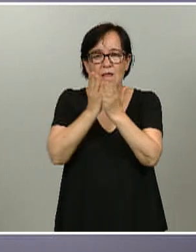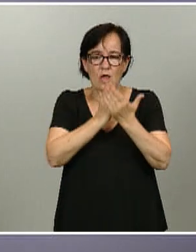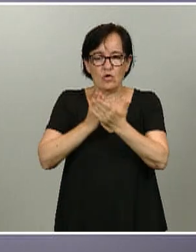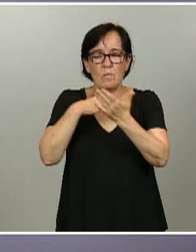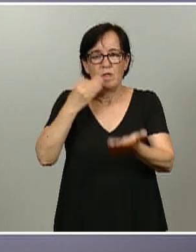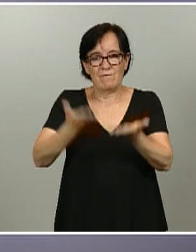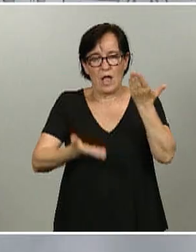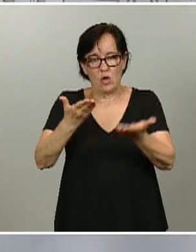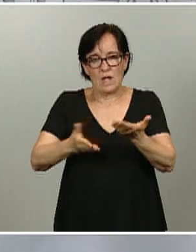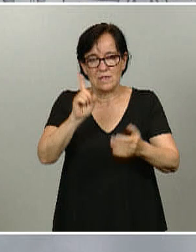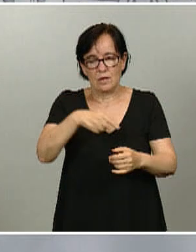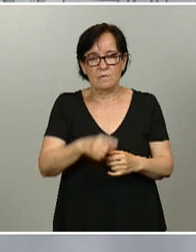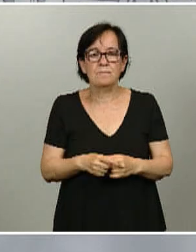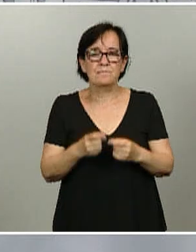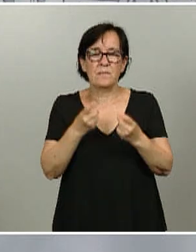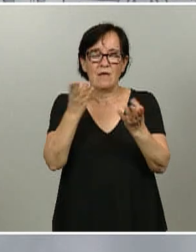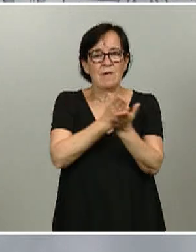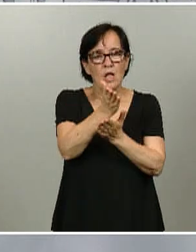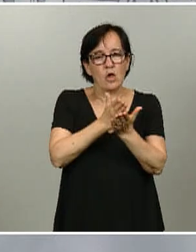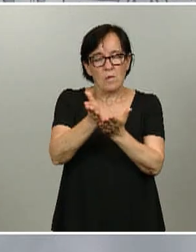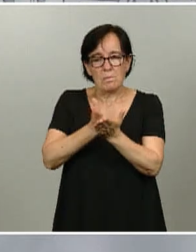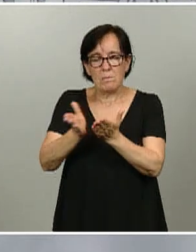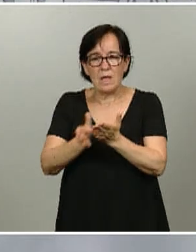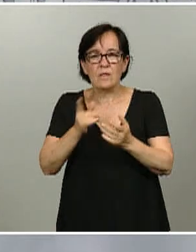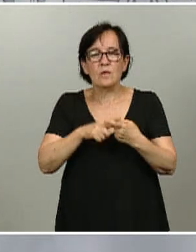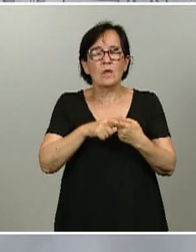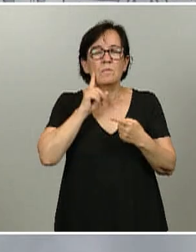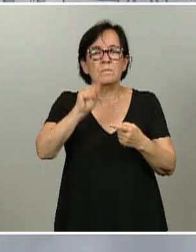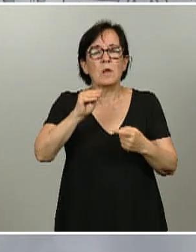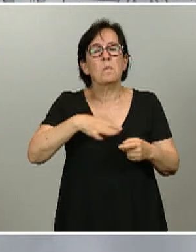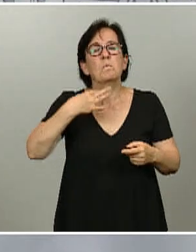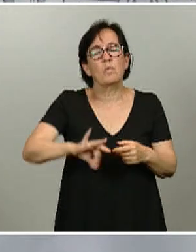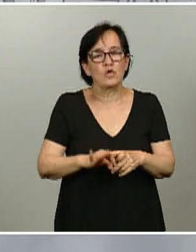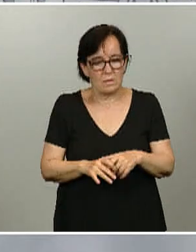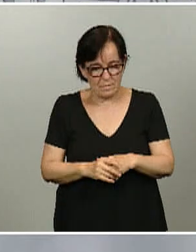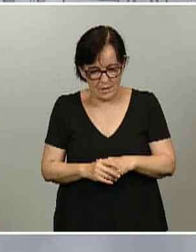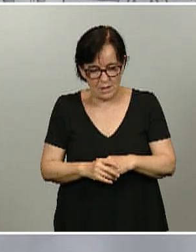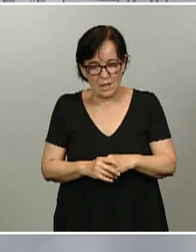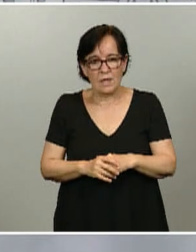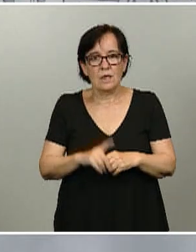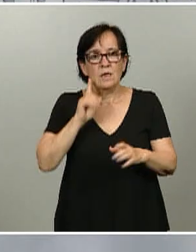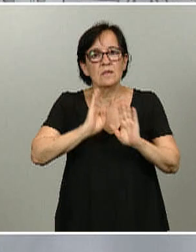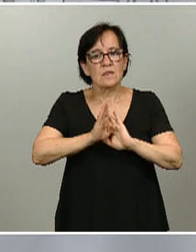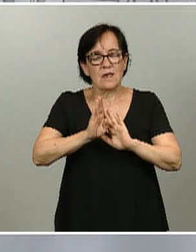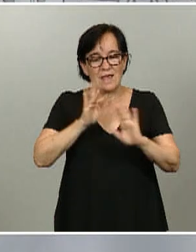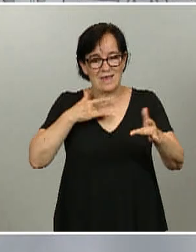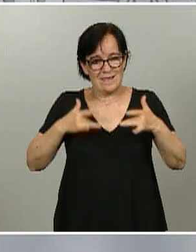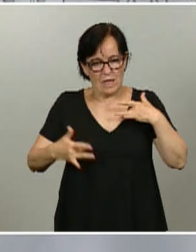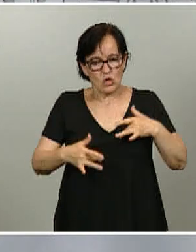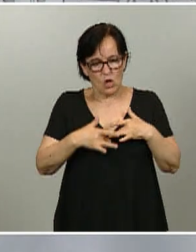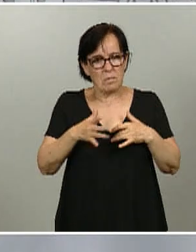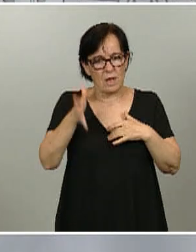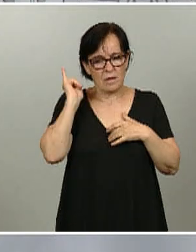Hay varios medios que hoy preguntan sobre la posibilidad de que se sigan dando síntomas después de haber